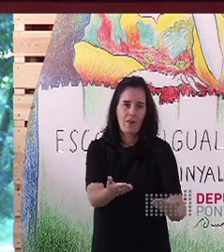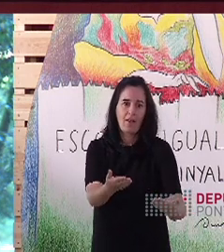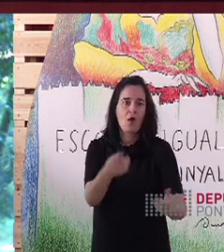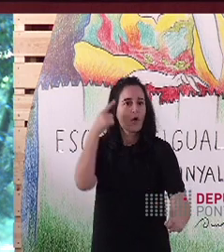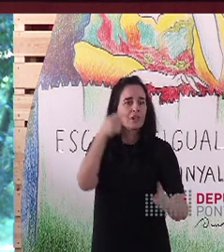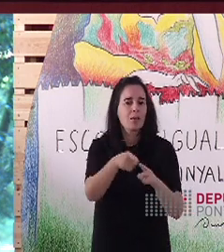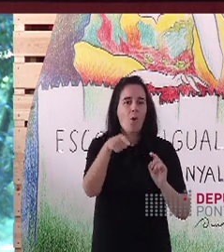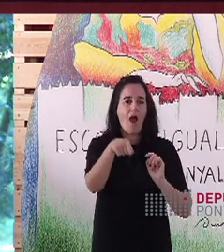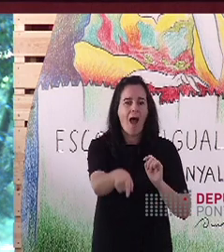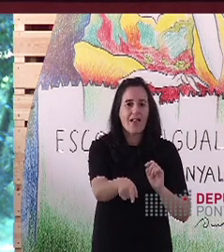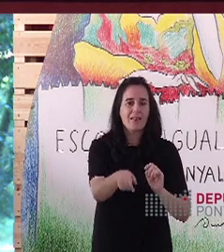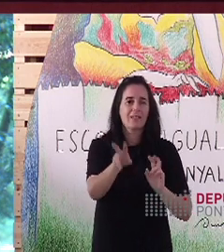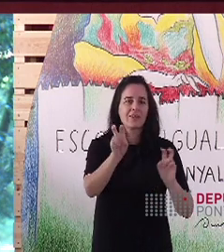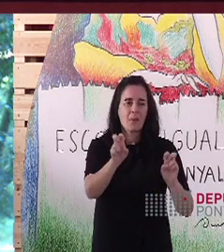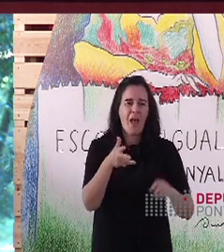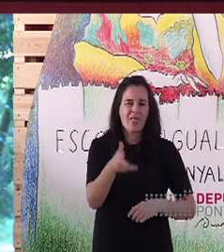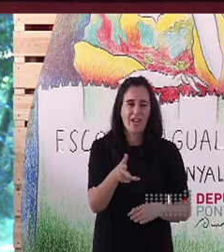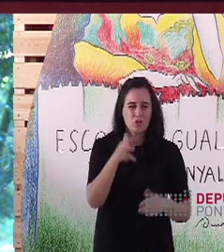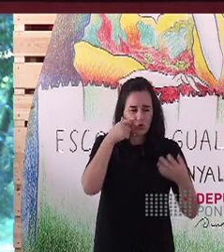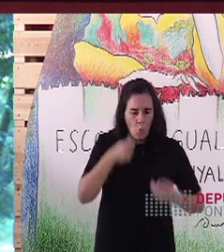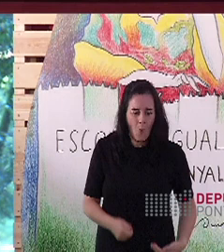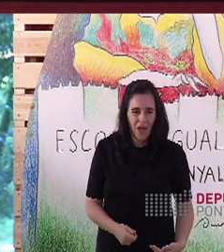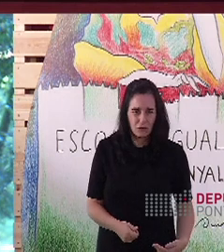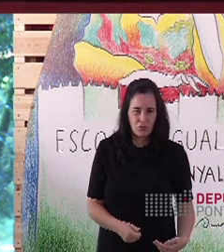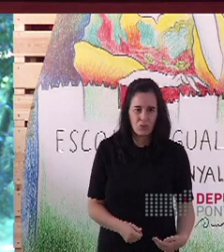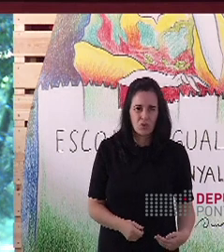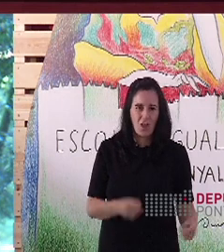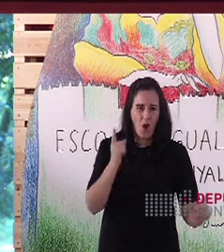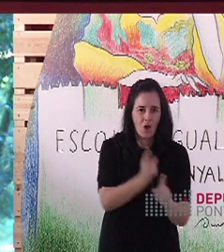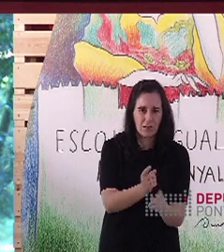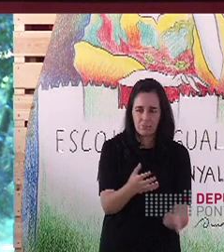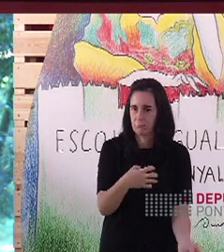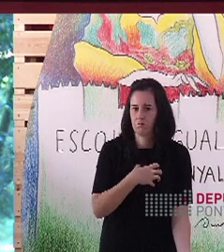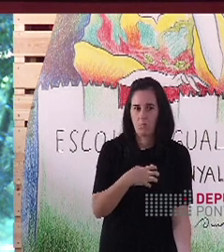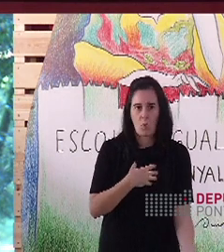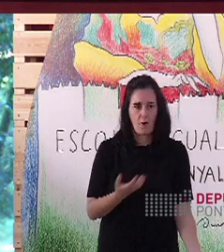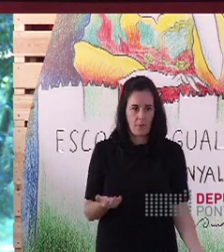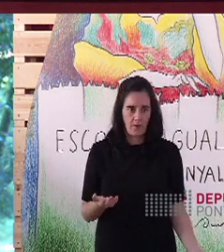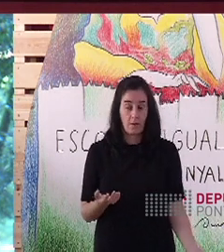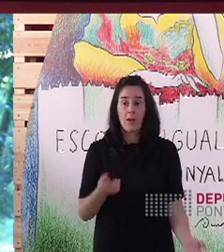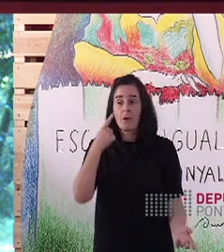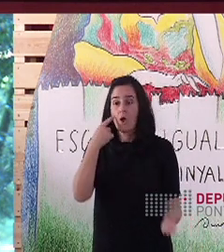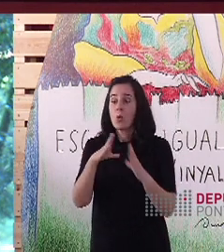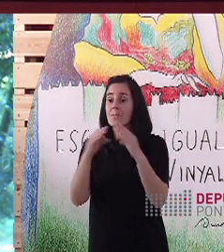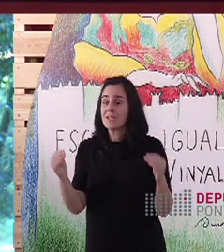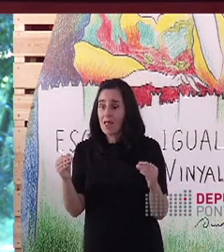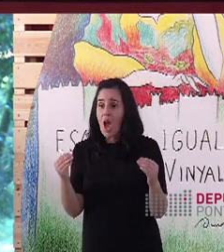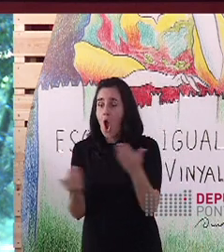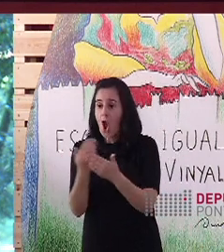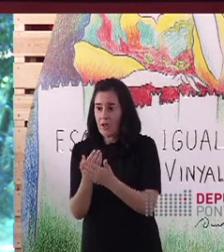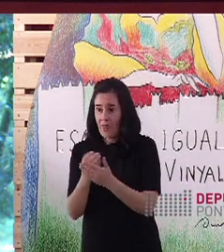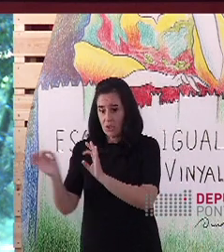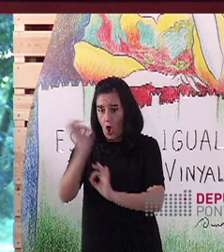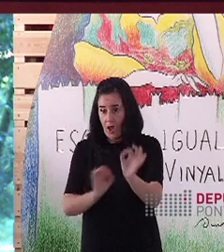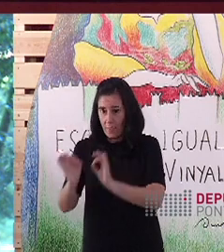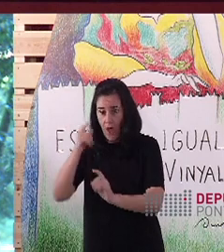la vulneración de un derecho humano. Yo creo que la universidad no puede hacer unas jornadas para defender el trabajo